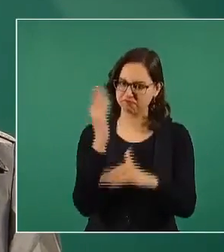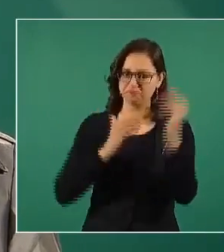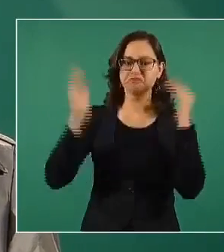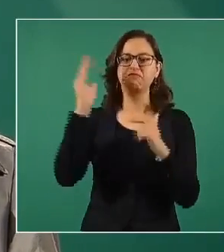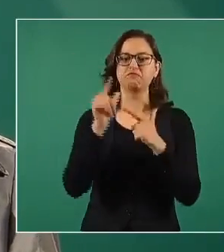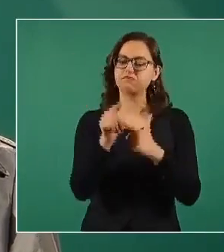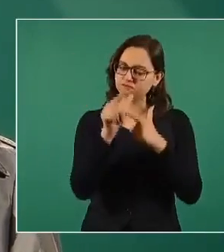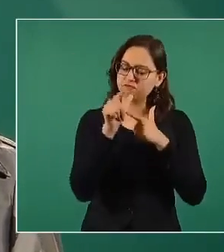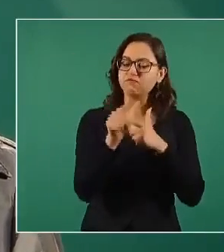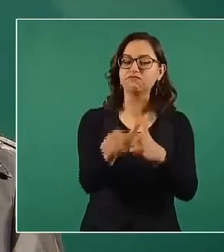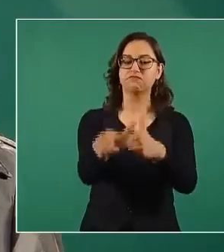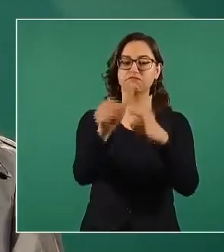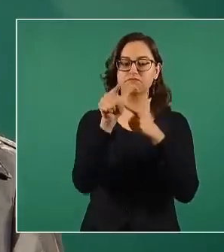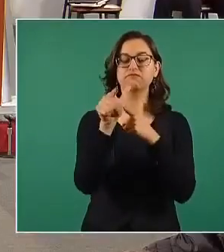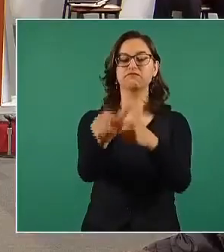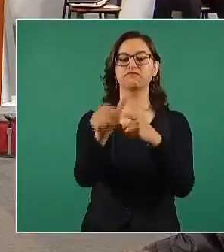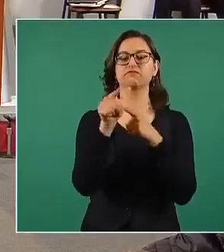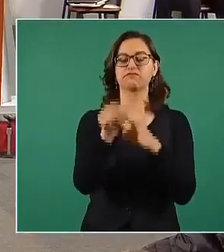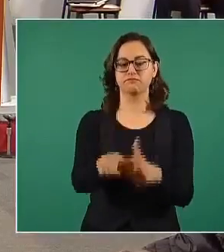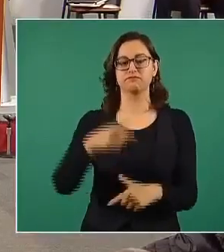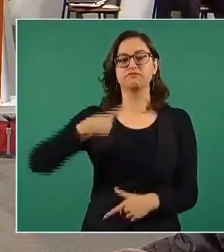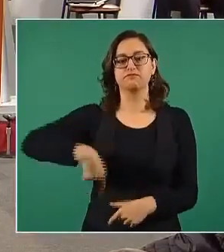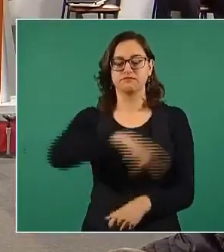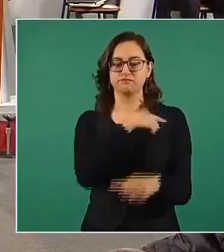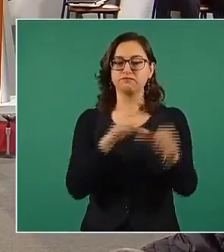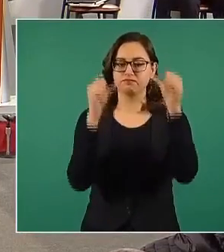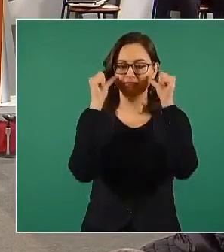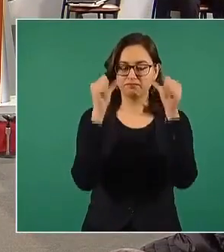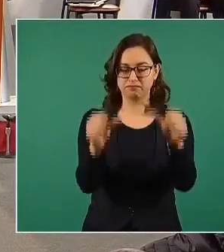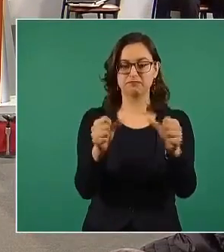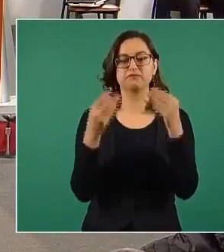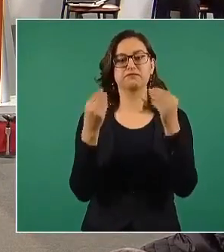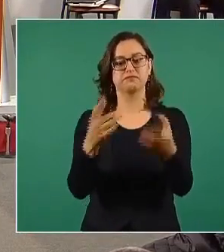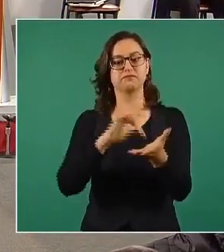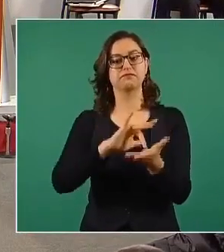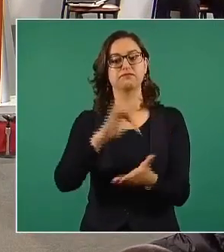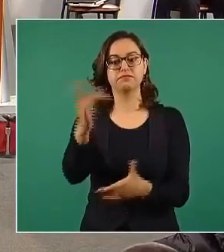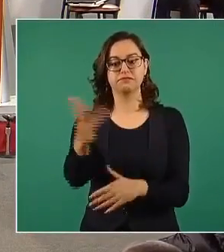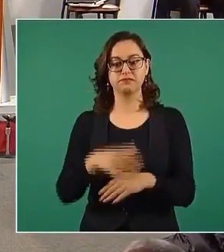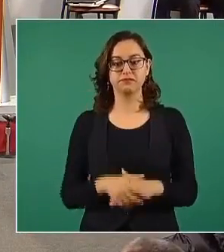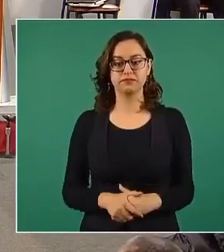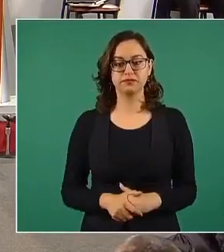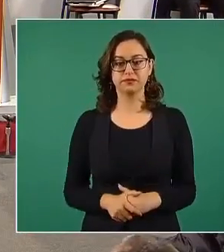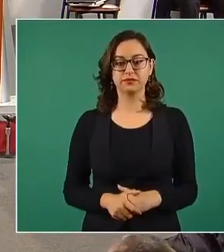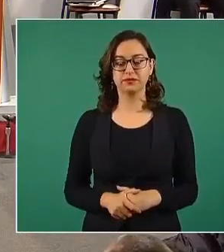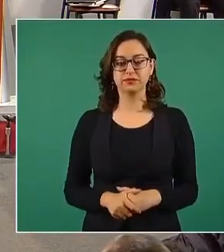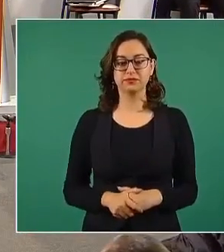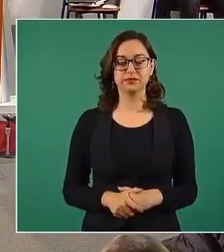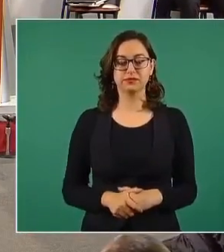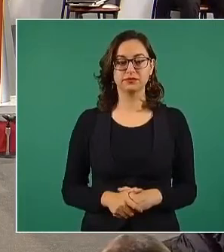y por ello estamos aquí para atenderlos. Muchísimas gracias, estamos a sus órdenes. Gracias.